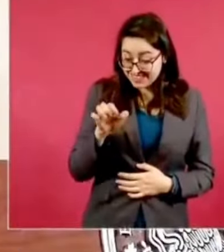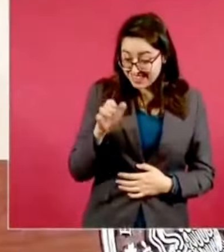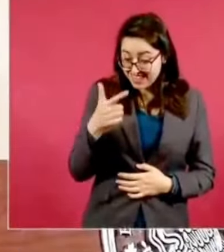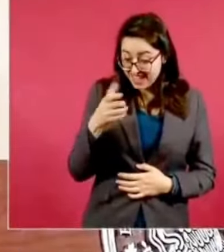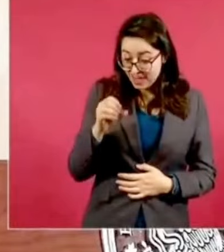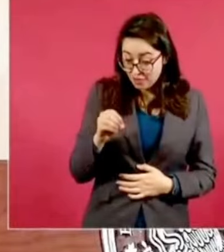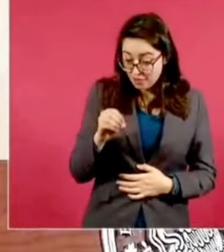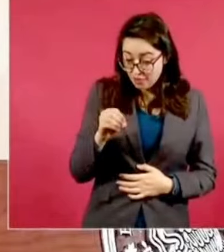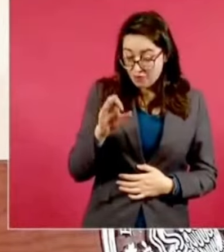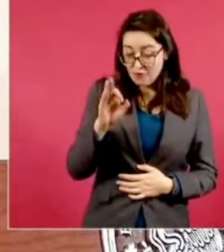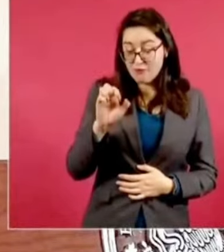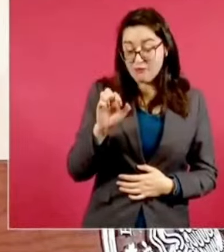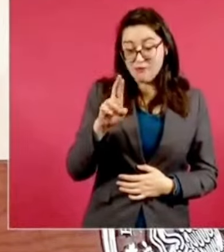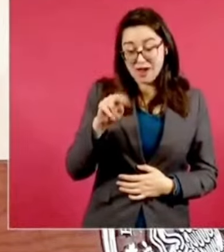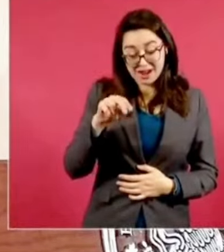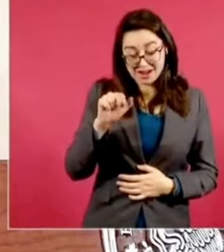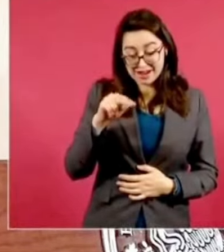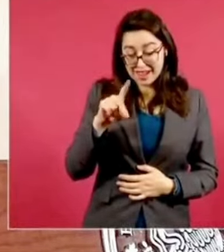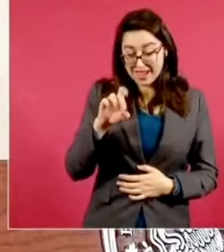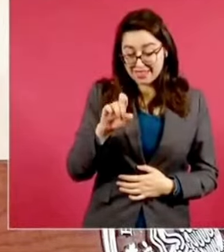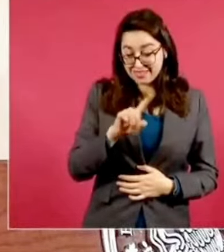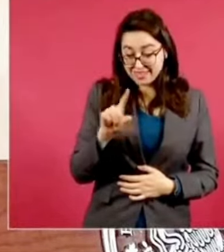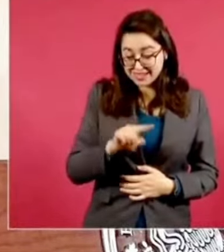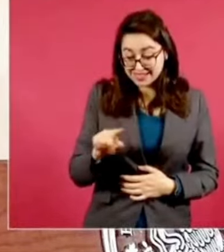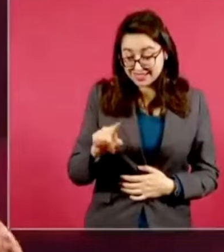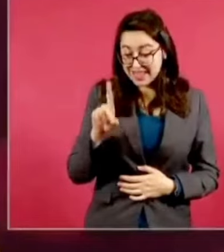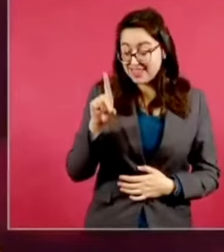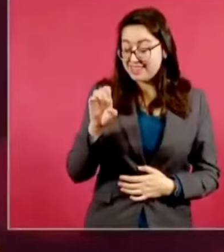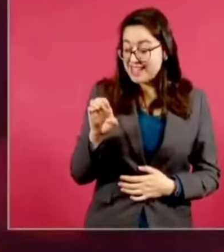Entra el gobierno de Fox